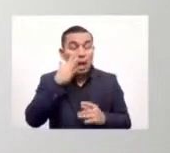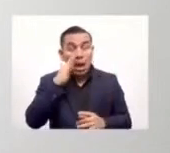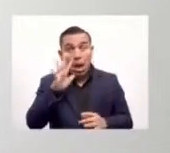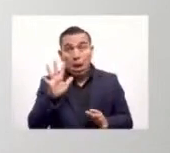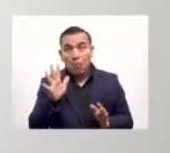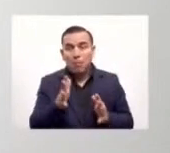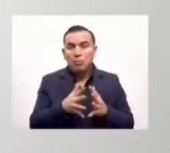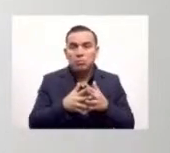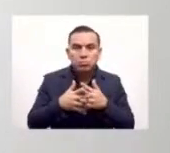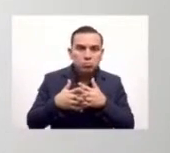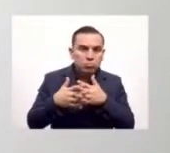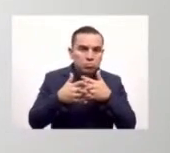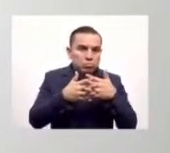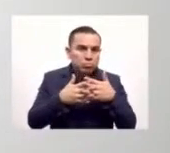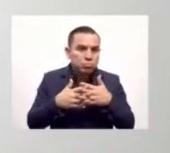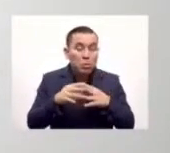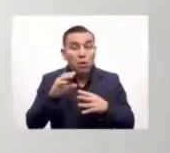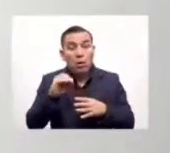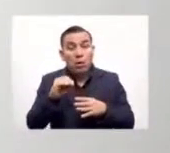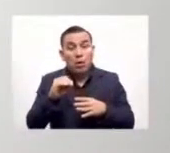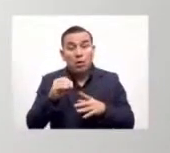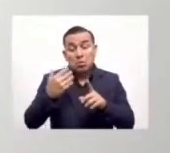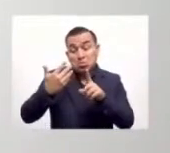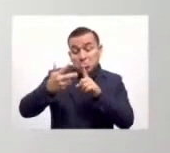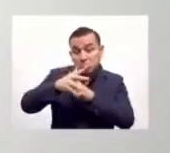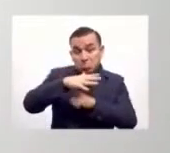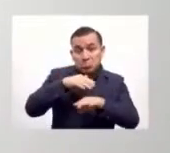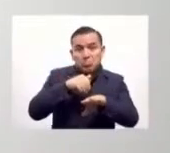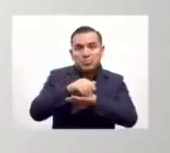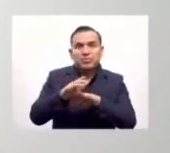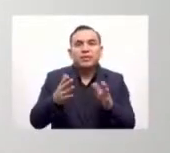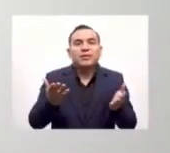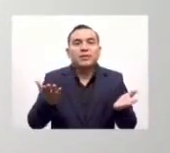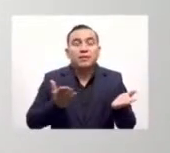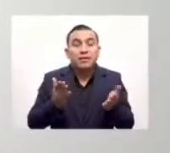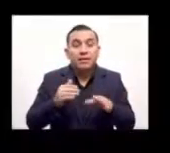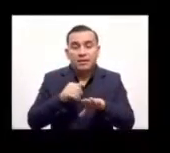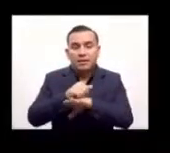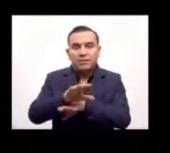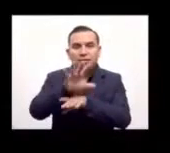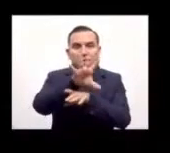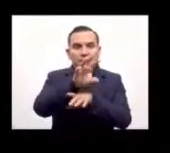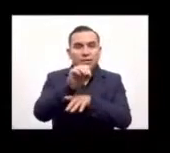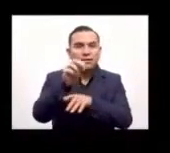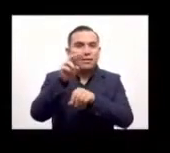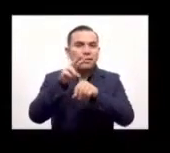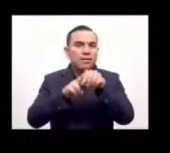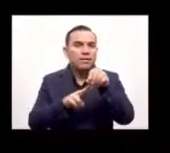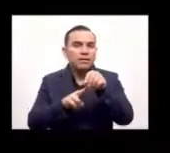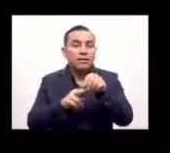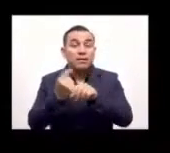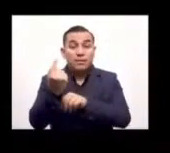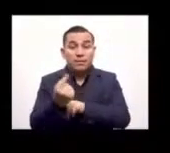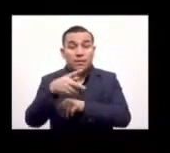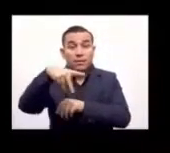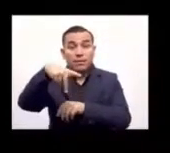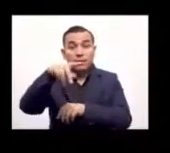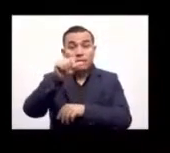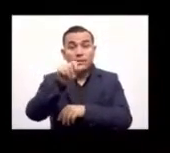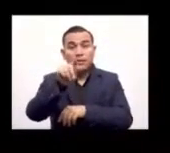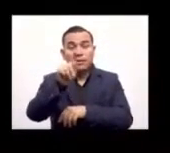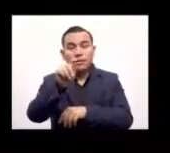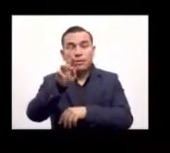siempre meros implementadores de lo que funciona en otros lugares, se aprueba y después traerlo para acá? ¿Cómo lo ves desde el punto de